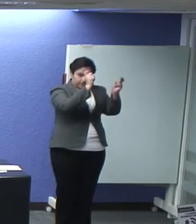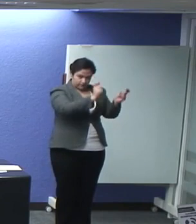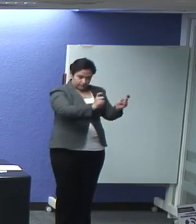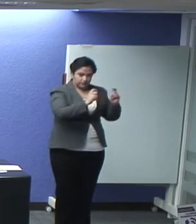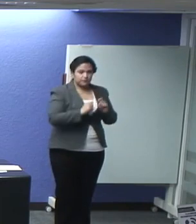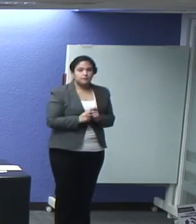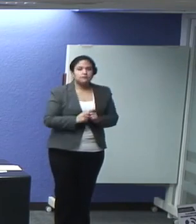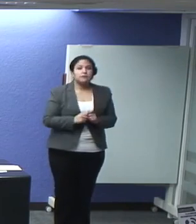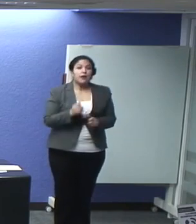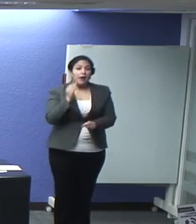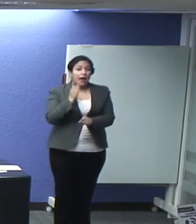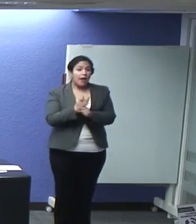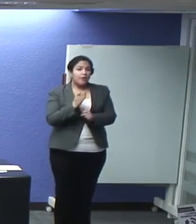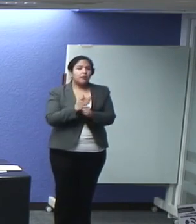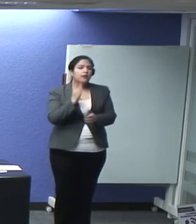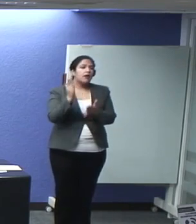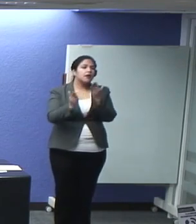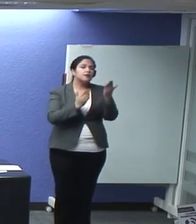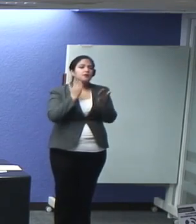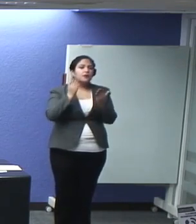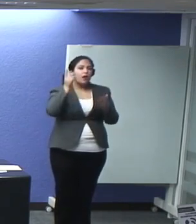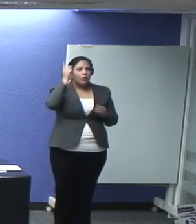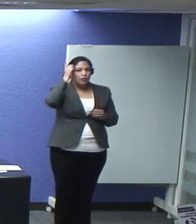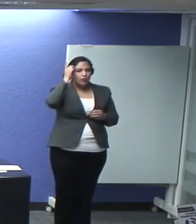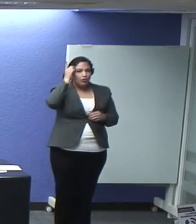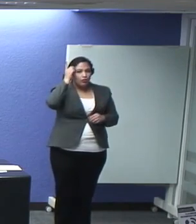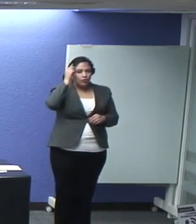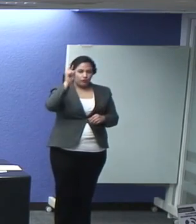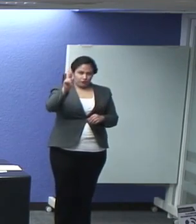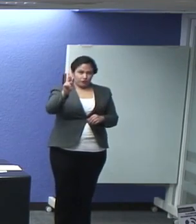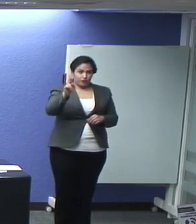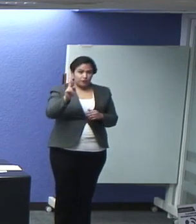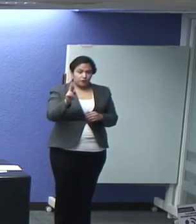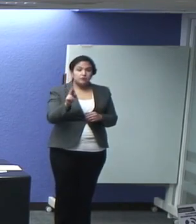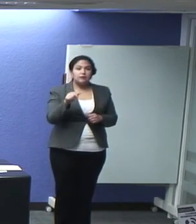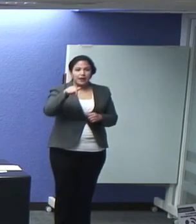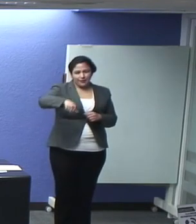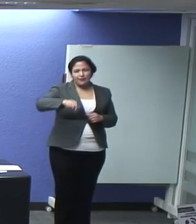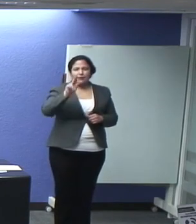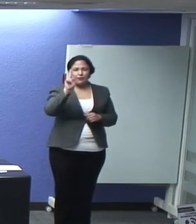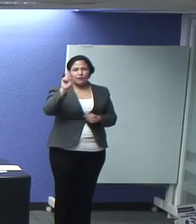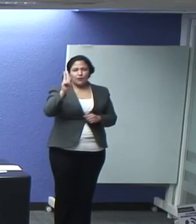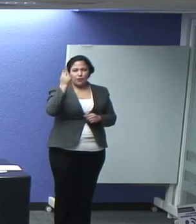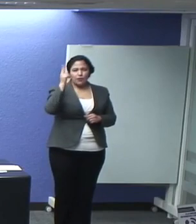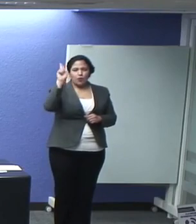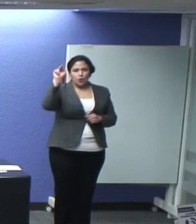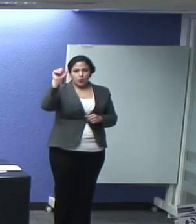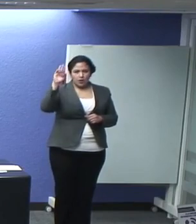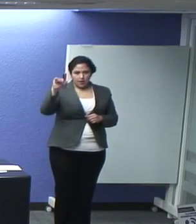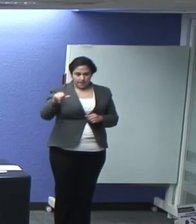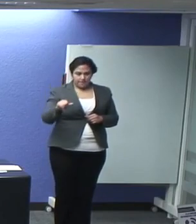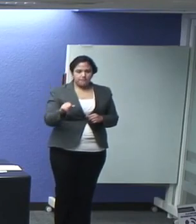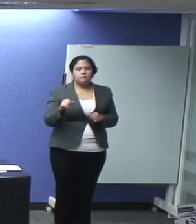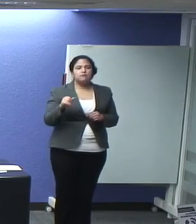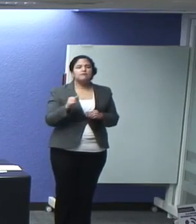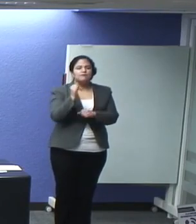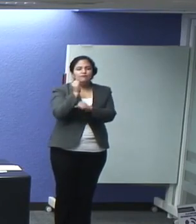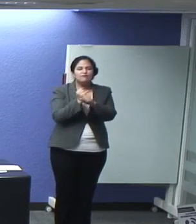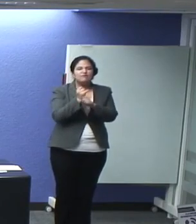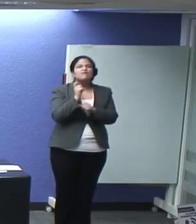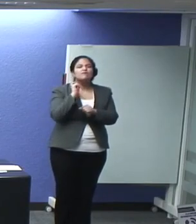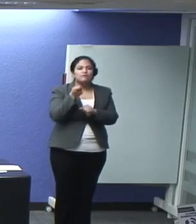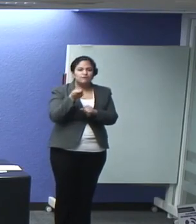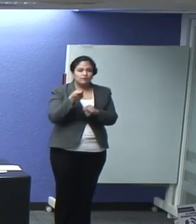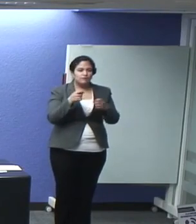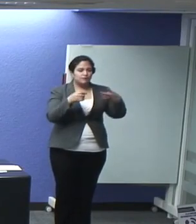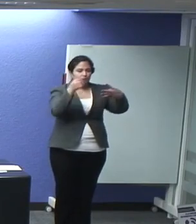Actualmente es estudiante del doctorado en psicología social, también aquí en la UNAM, y sus líneas de investigación